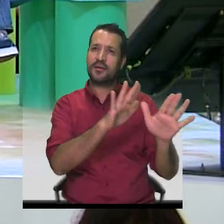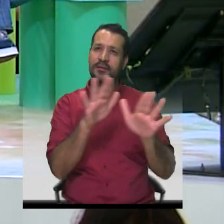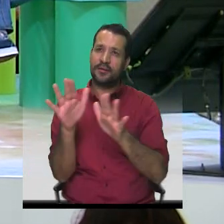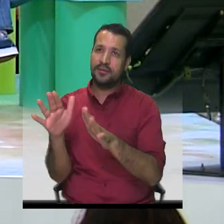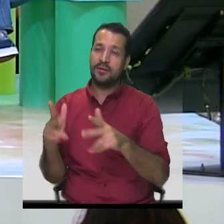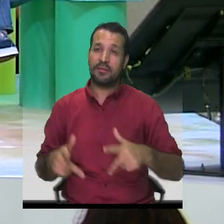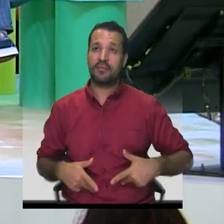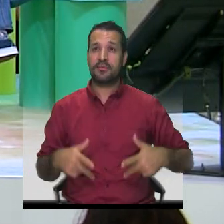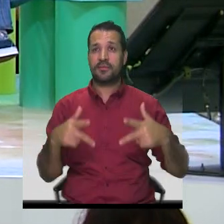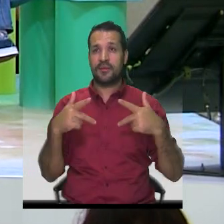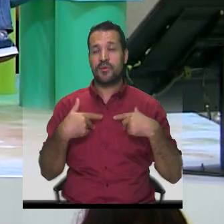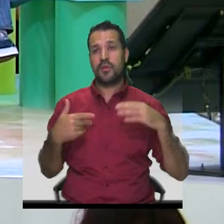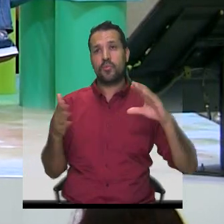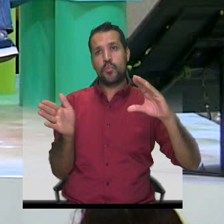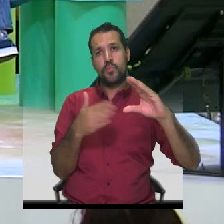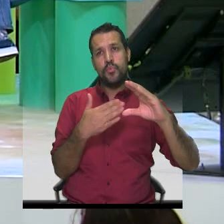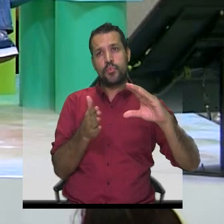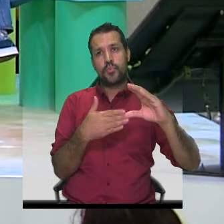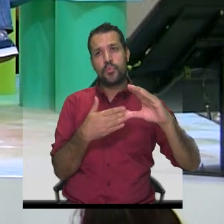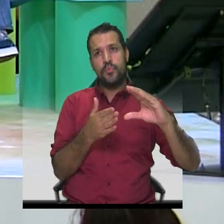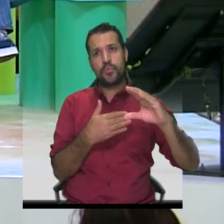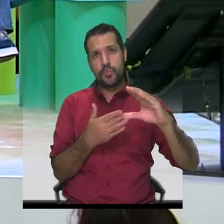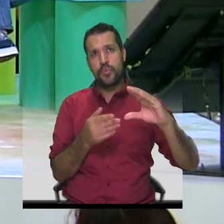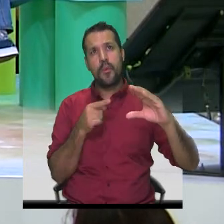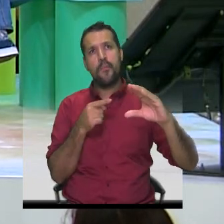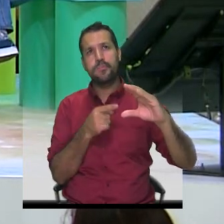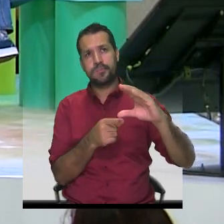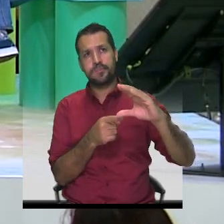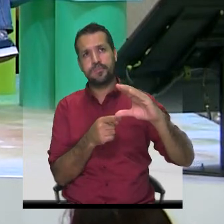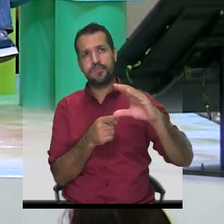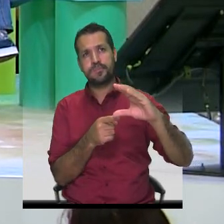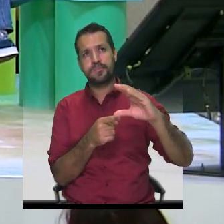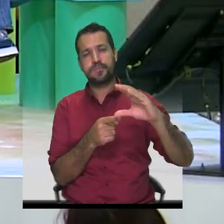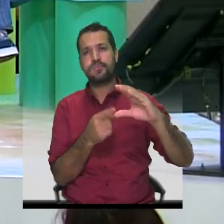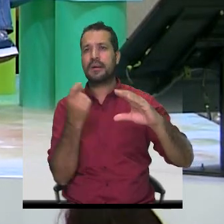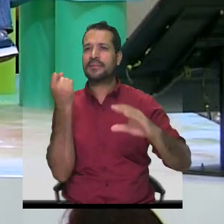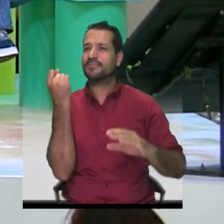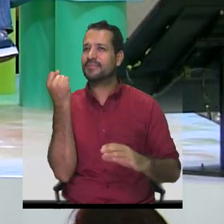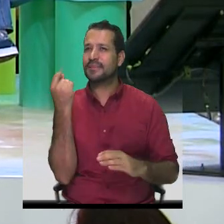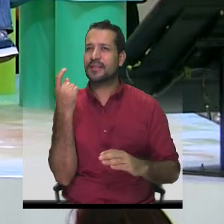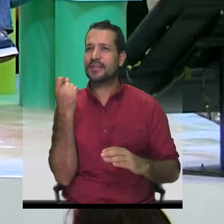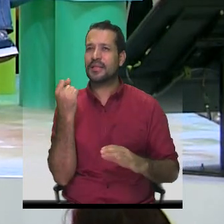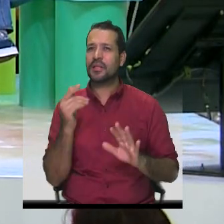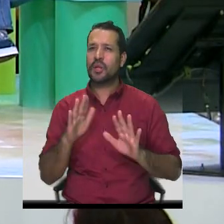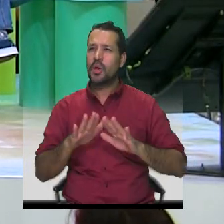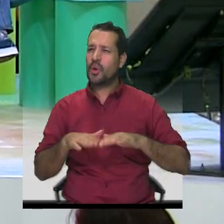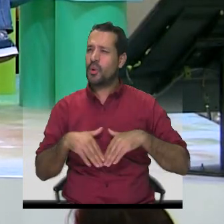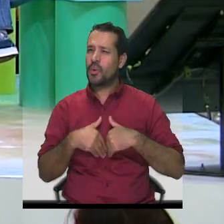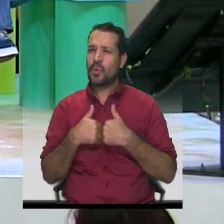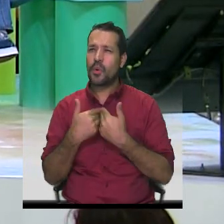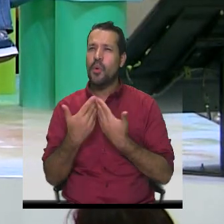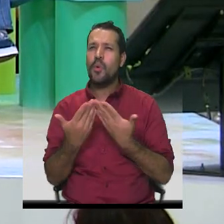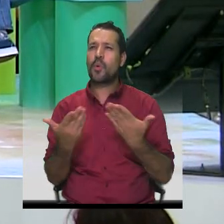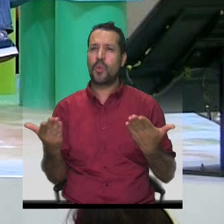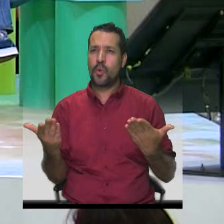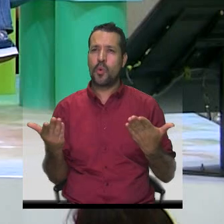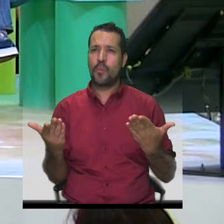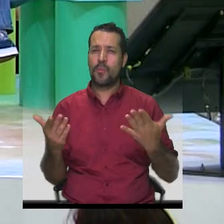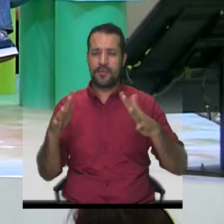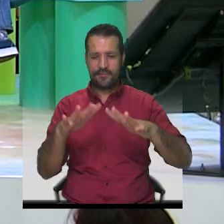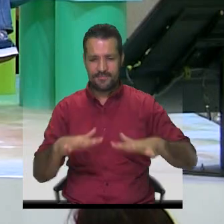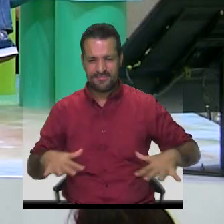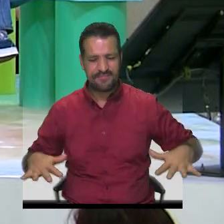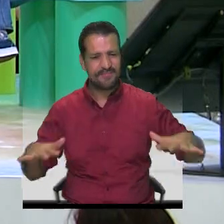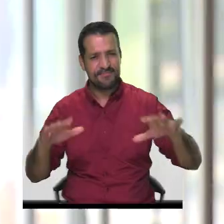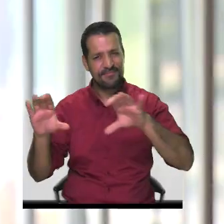que desde ahí pues como que hay una vuelta como a entender cómo se comporta el territorio. Por ejemplo, la observación